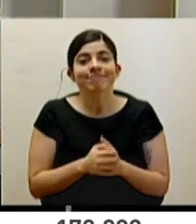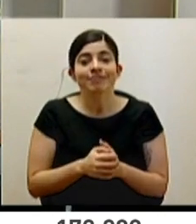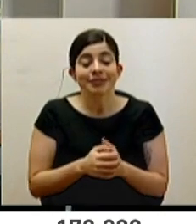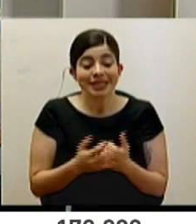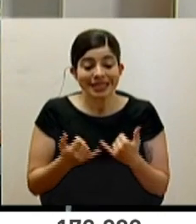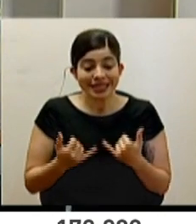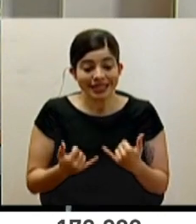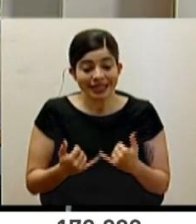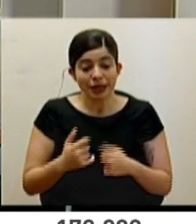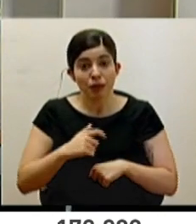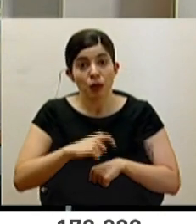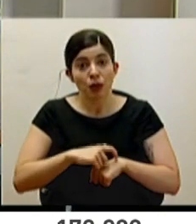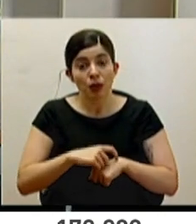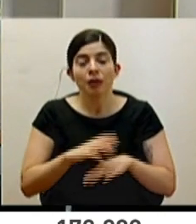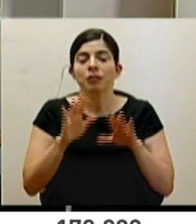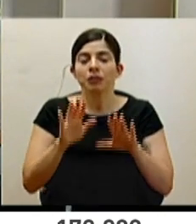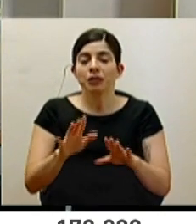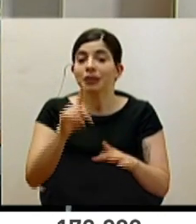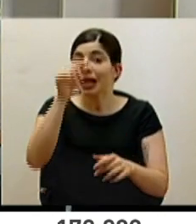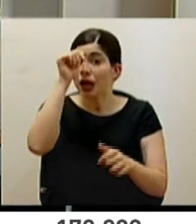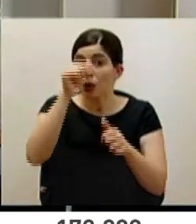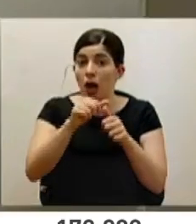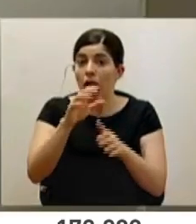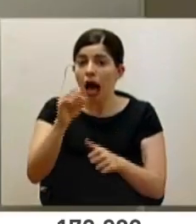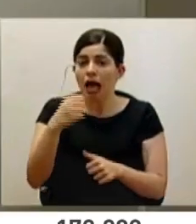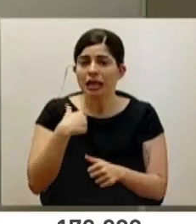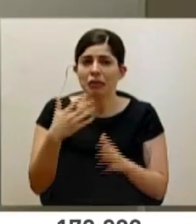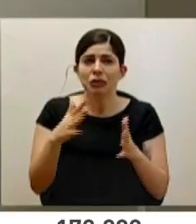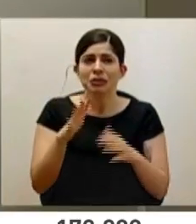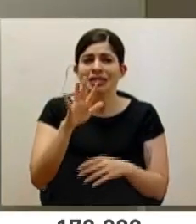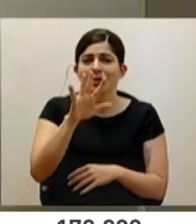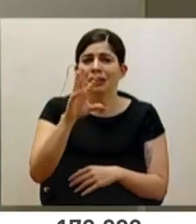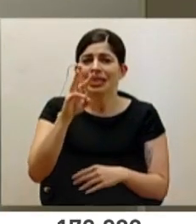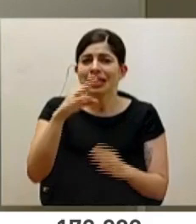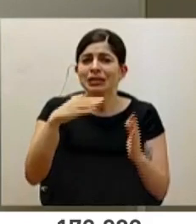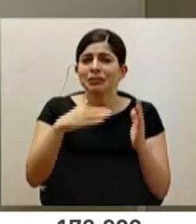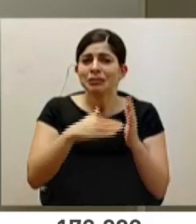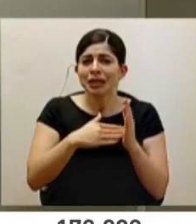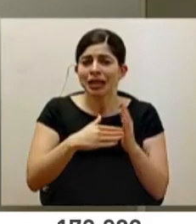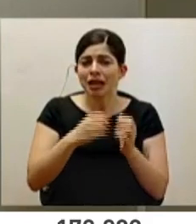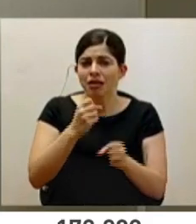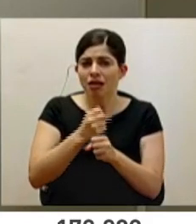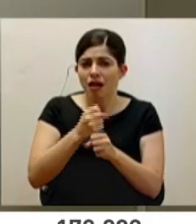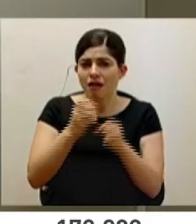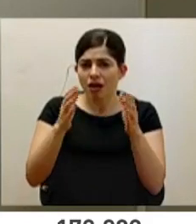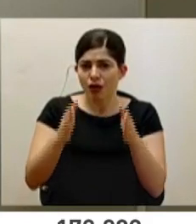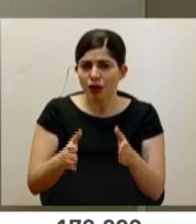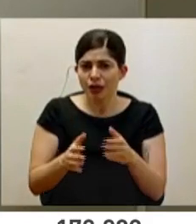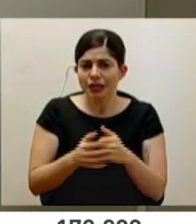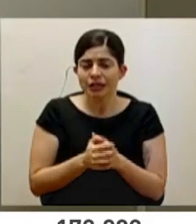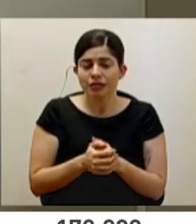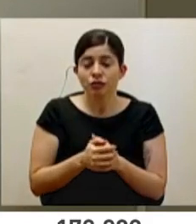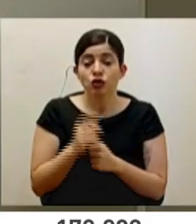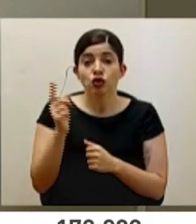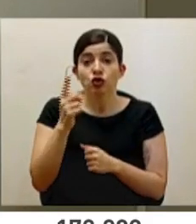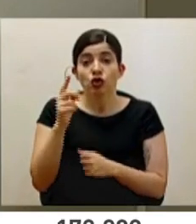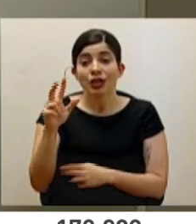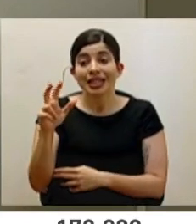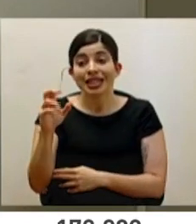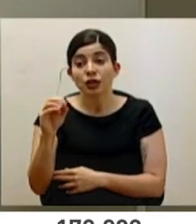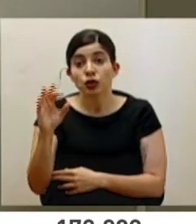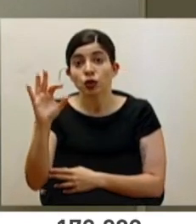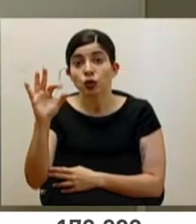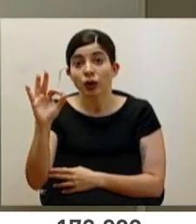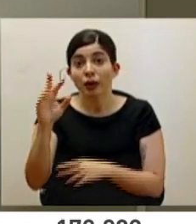por el momento, bueno, recordemos que la caja tiene más o menos 56.000 colaboradores. Solamente